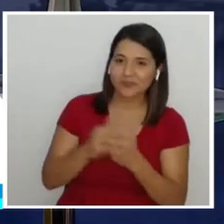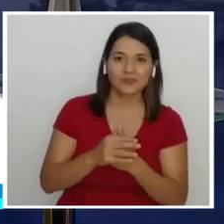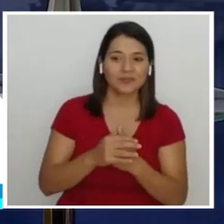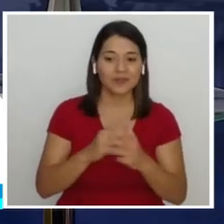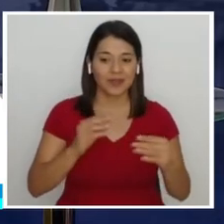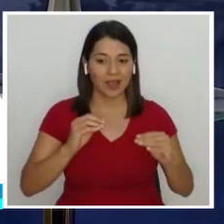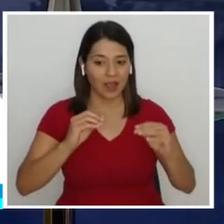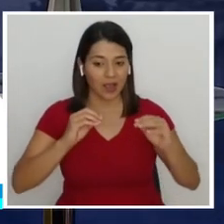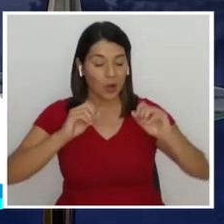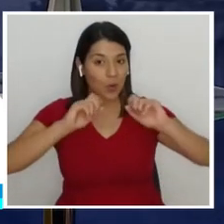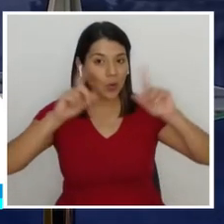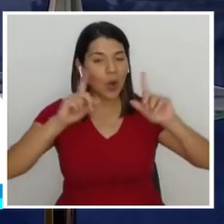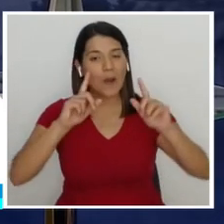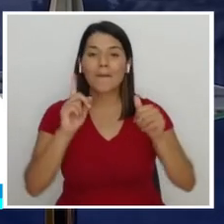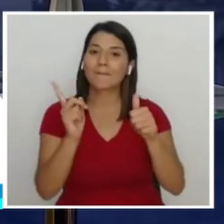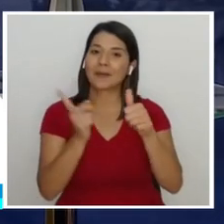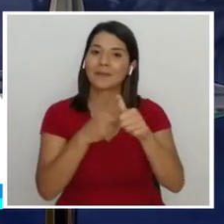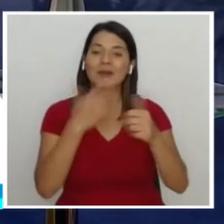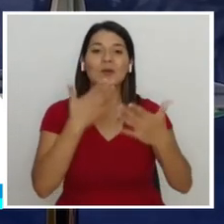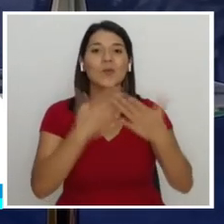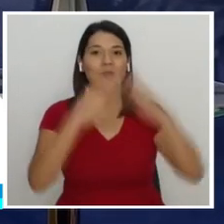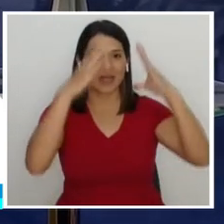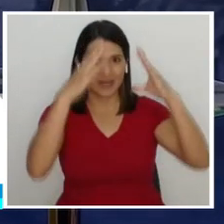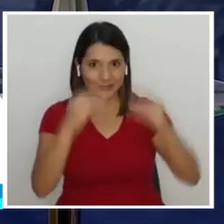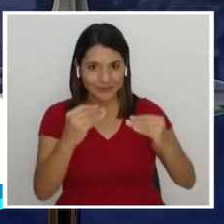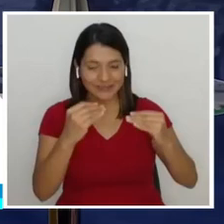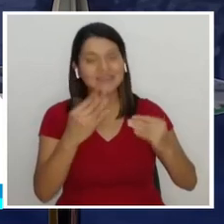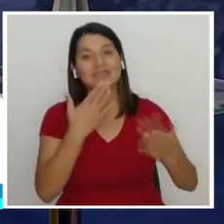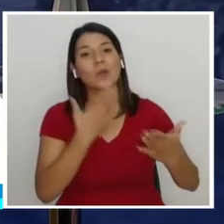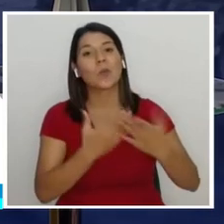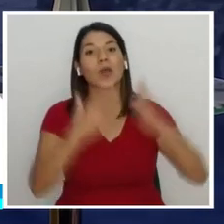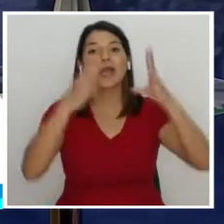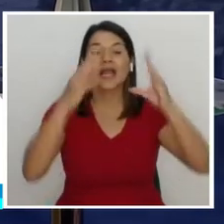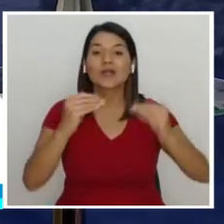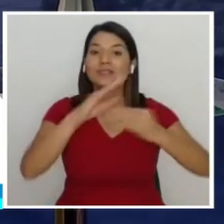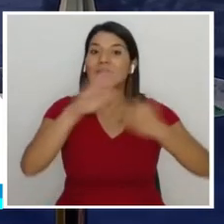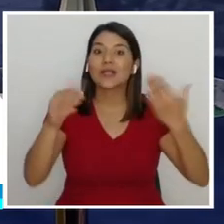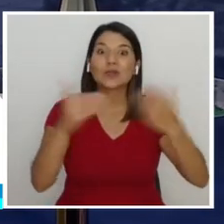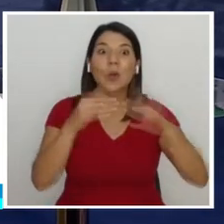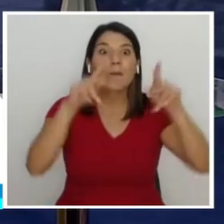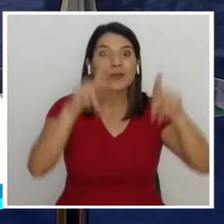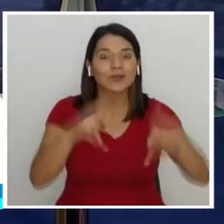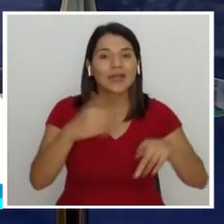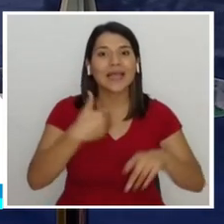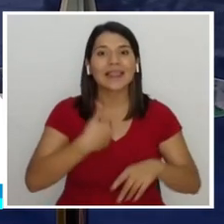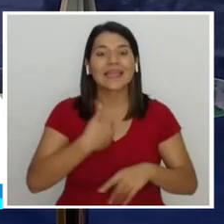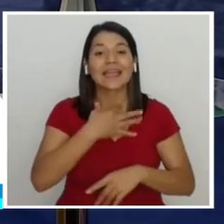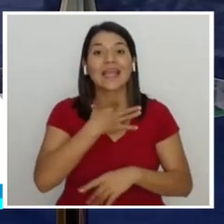buenas noches al público que nos tiene el gusto de estarnos viendo en este momento.